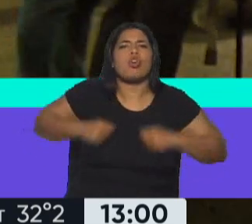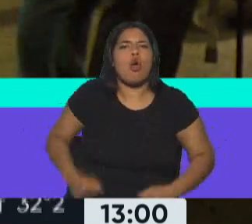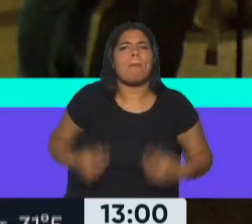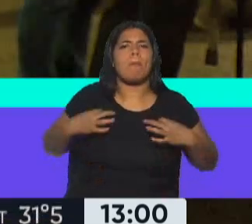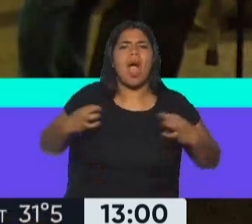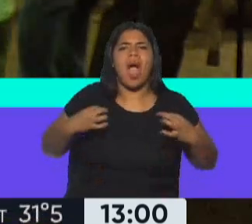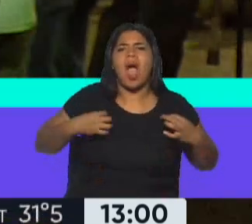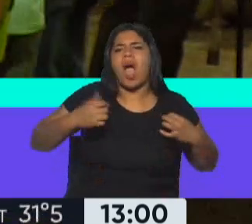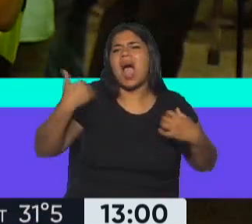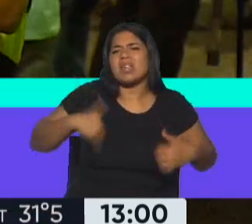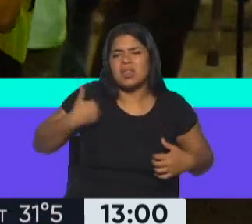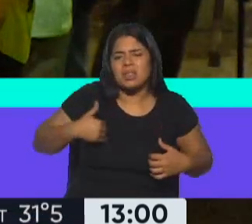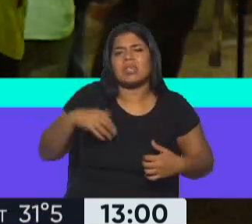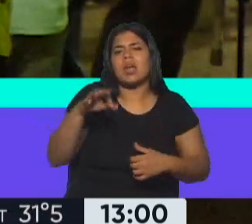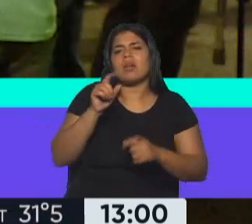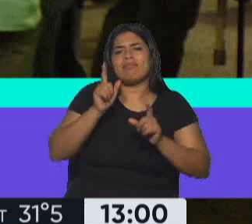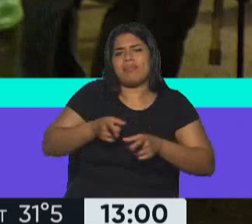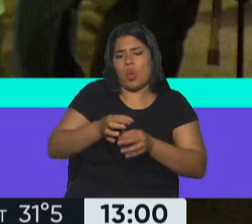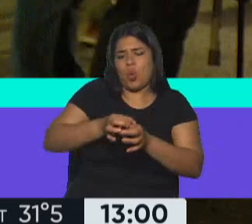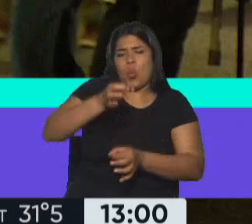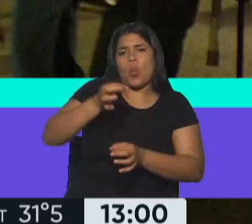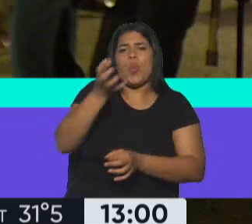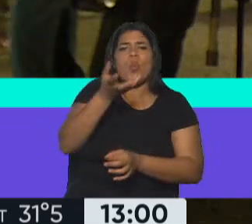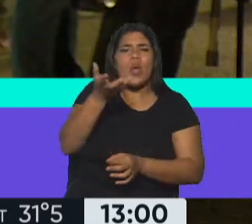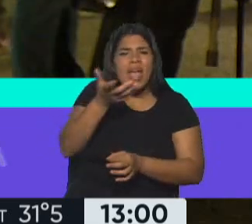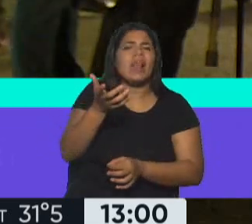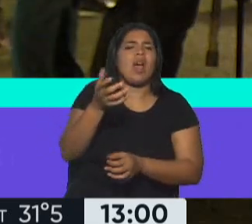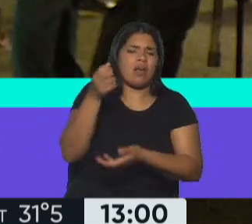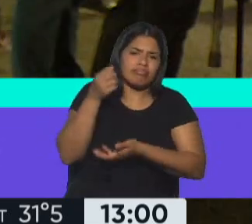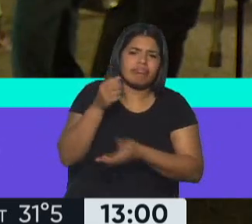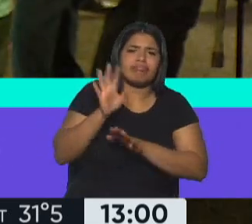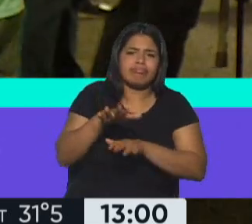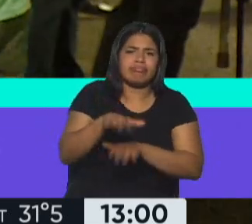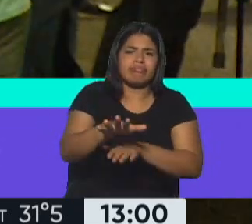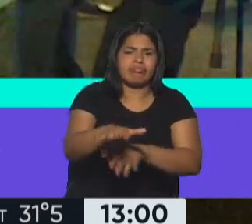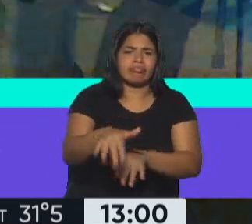ser una marcha por pedido de todos nuestros hijos que no les vuelva a pasar esto